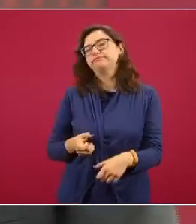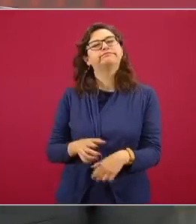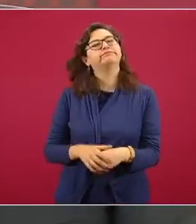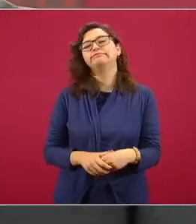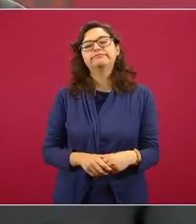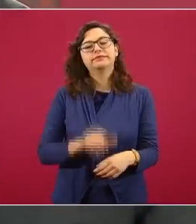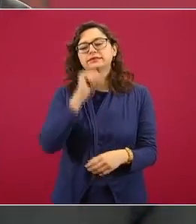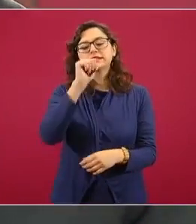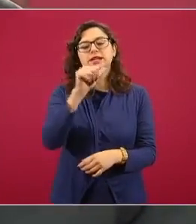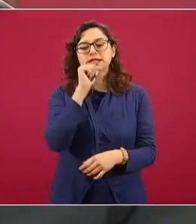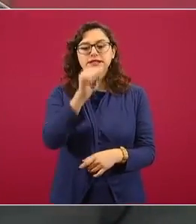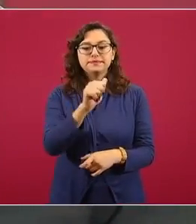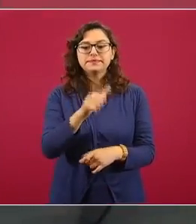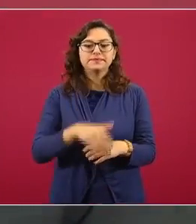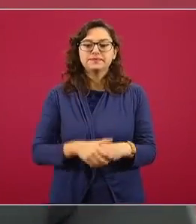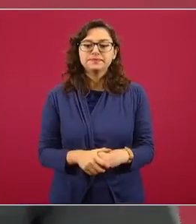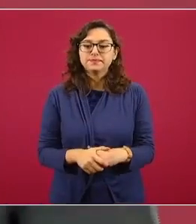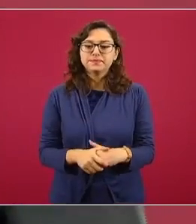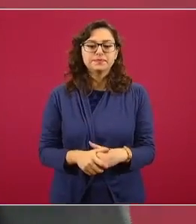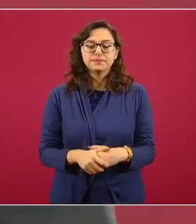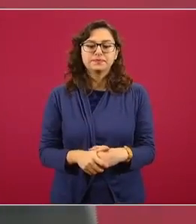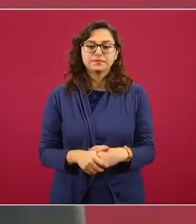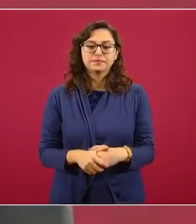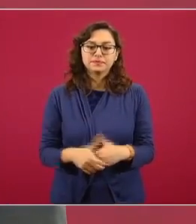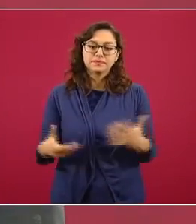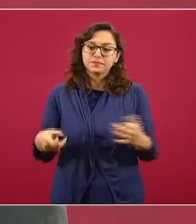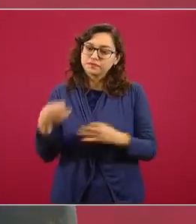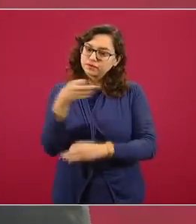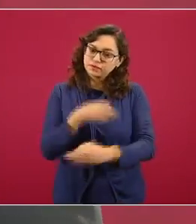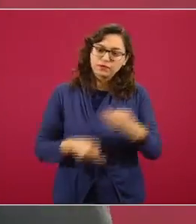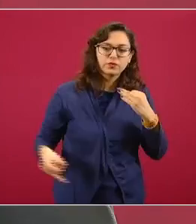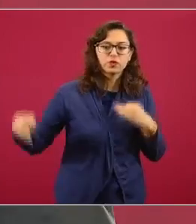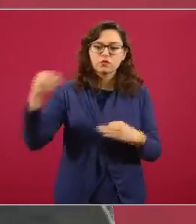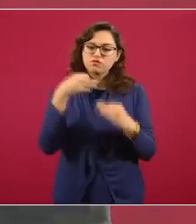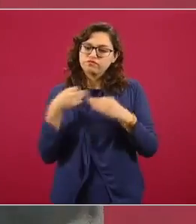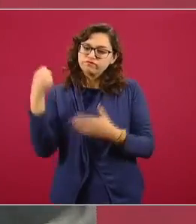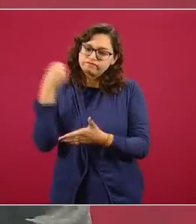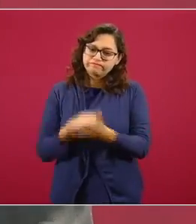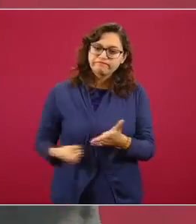tenemos todos que seguir